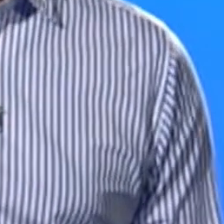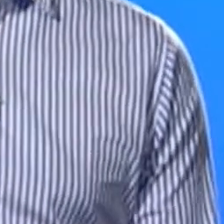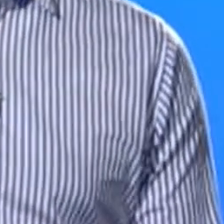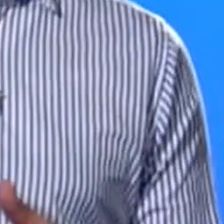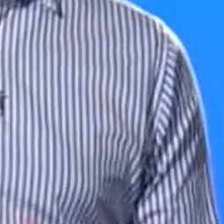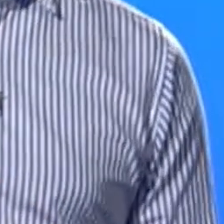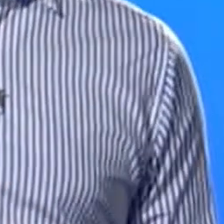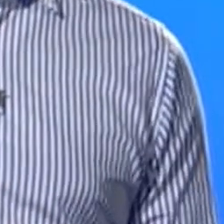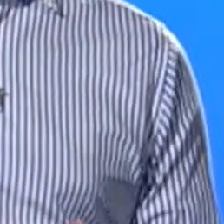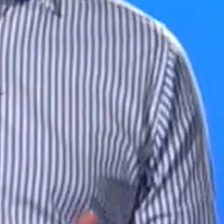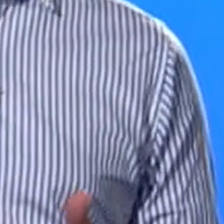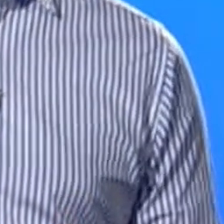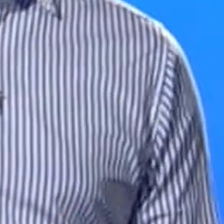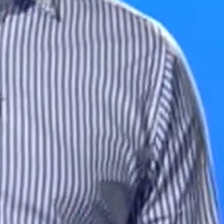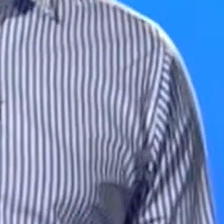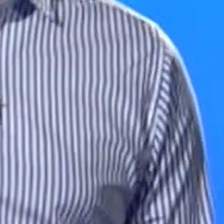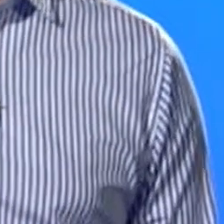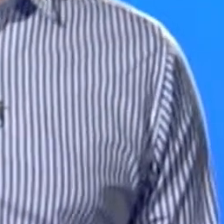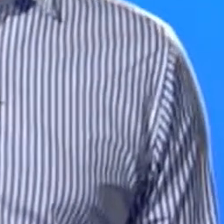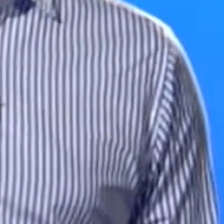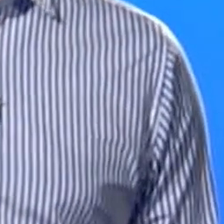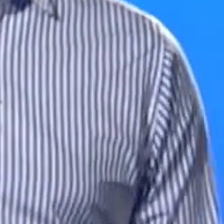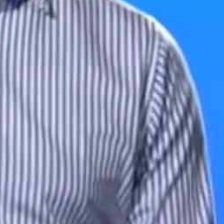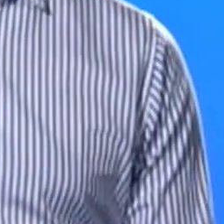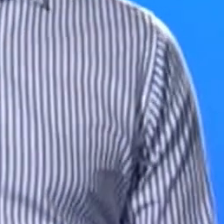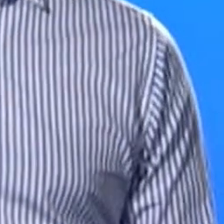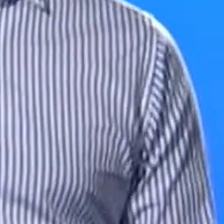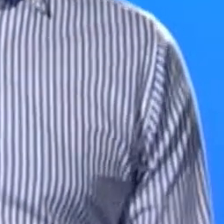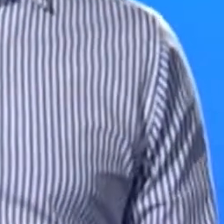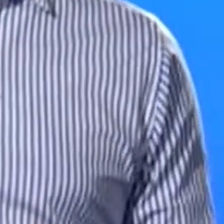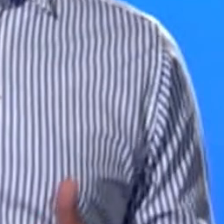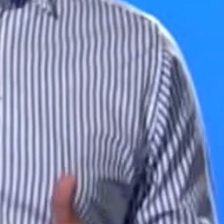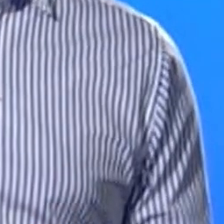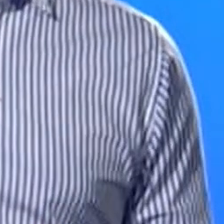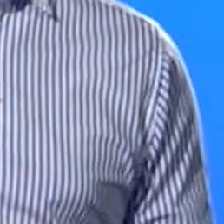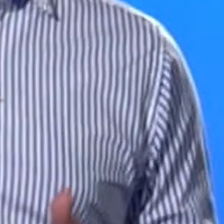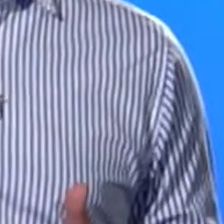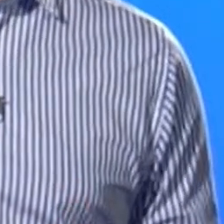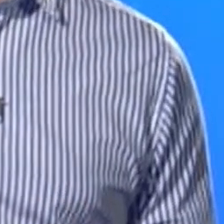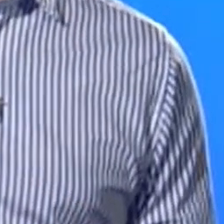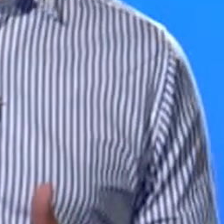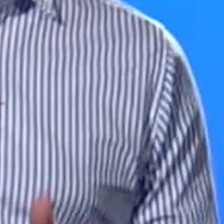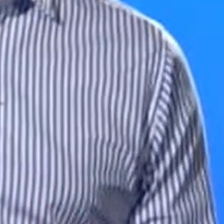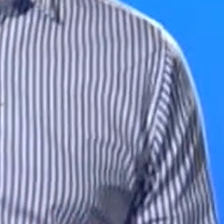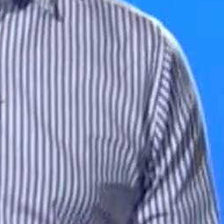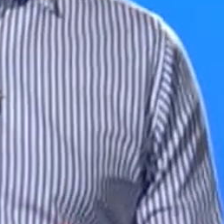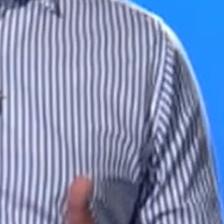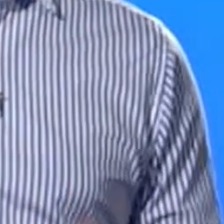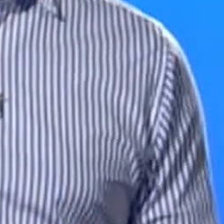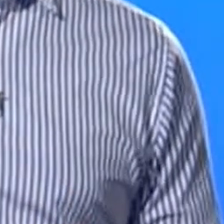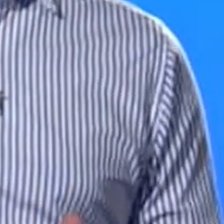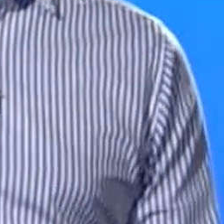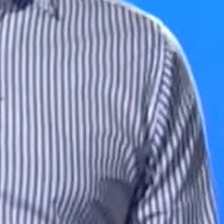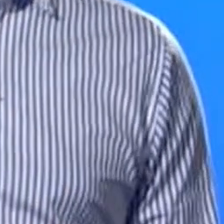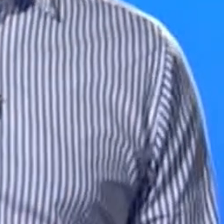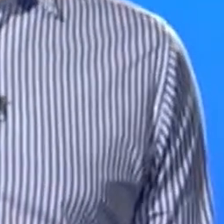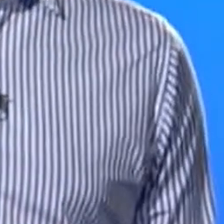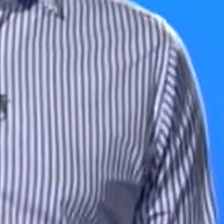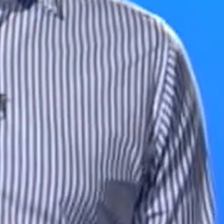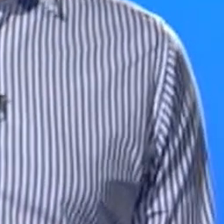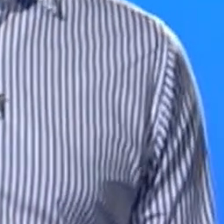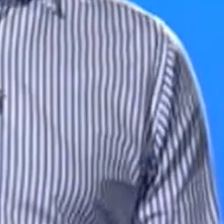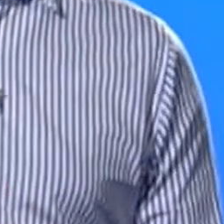Telecomunicaciones, para fondear investigaciones en nuestro país. También vamos a escuchar unos consejos para mantener a las y los